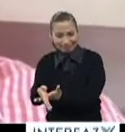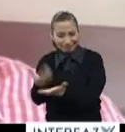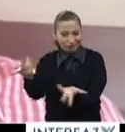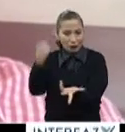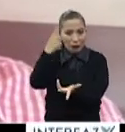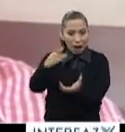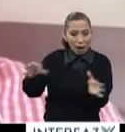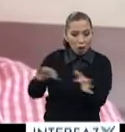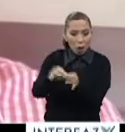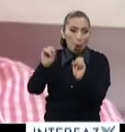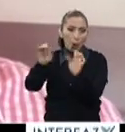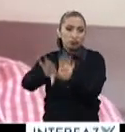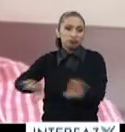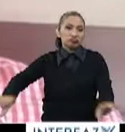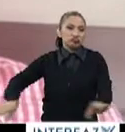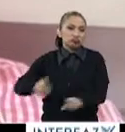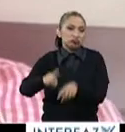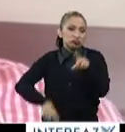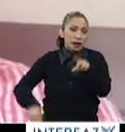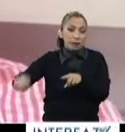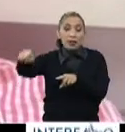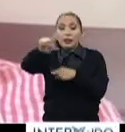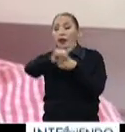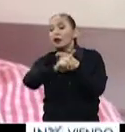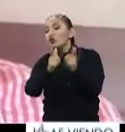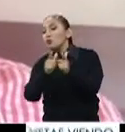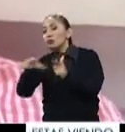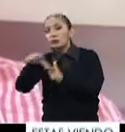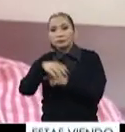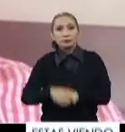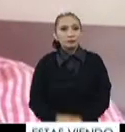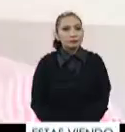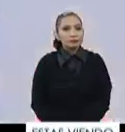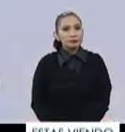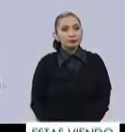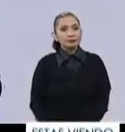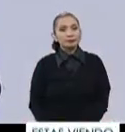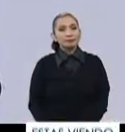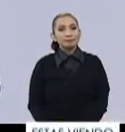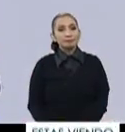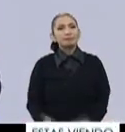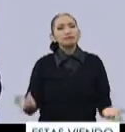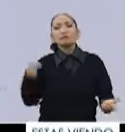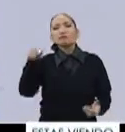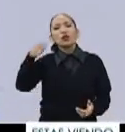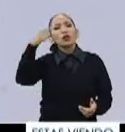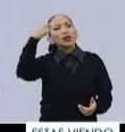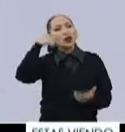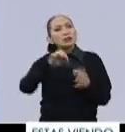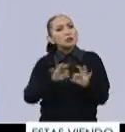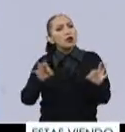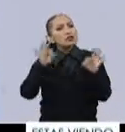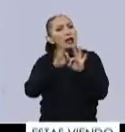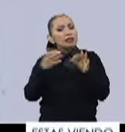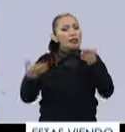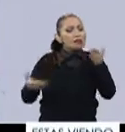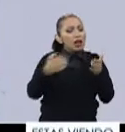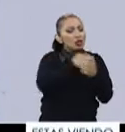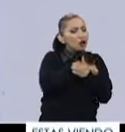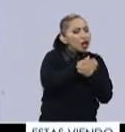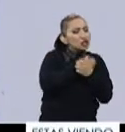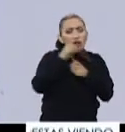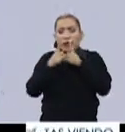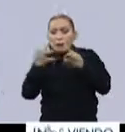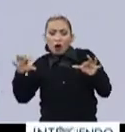sea para unir o para dividir a estos grupos. ¿Qué tan importante consideras que se combine la educación